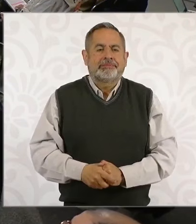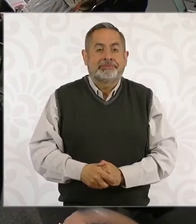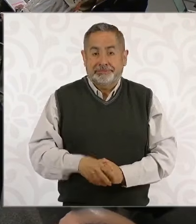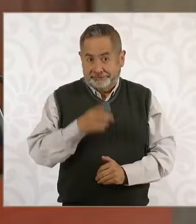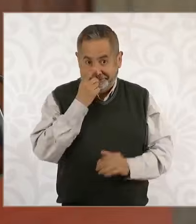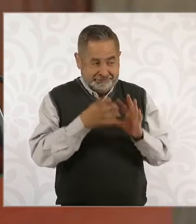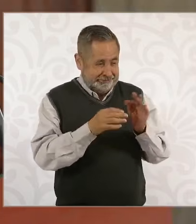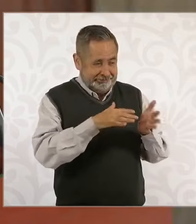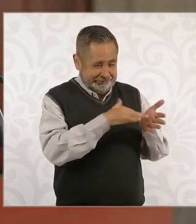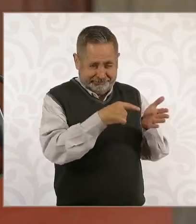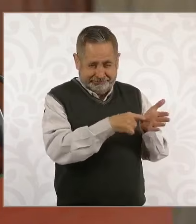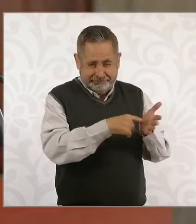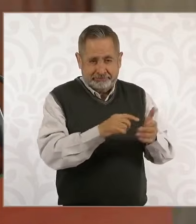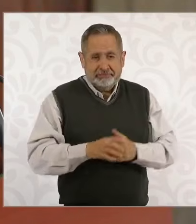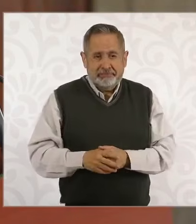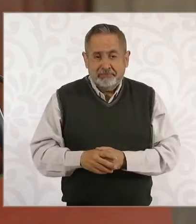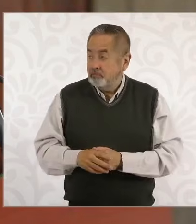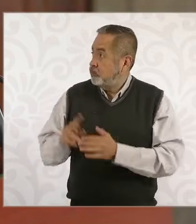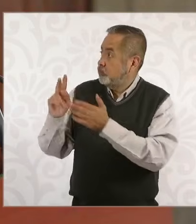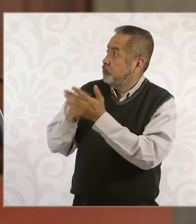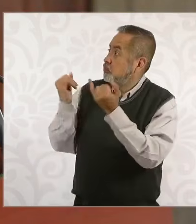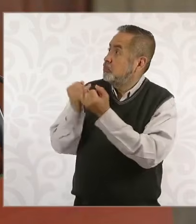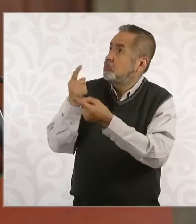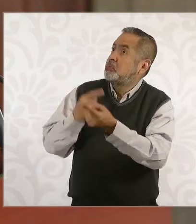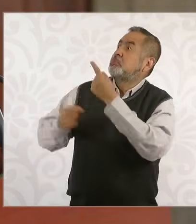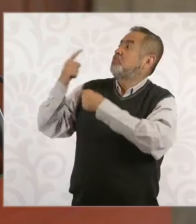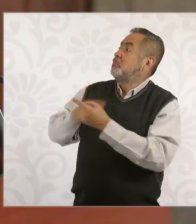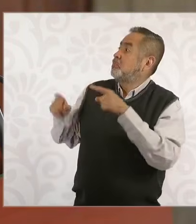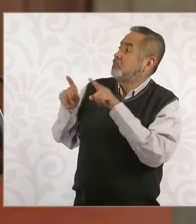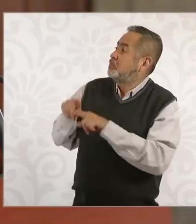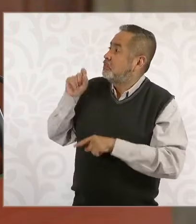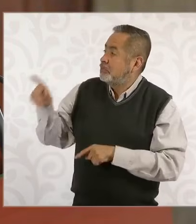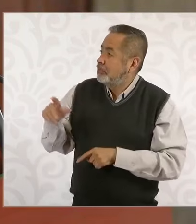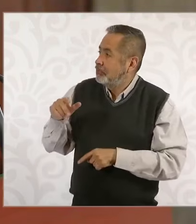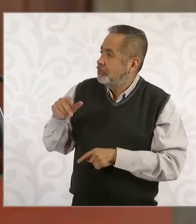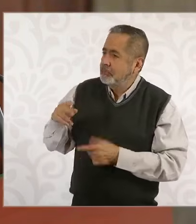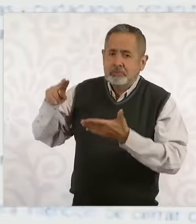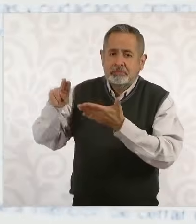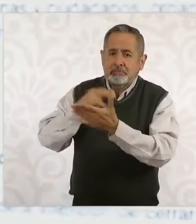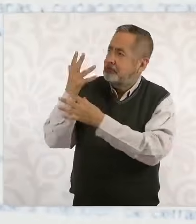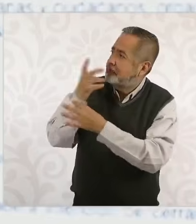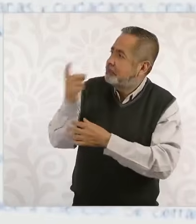Dice que no regrese el antiguo régimen. ¿Y saben quién firma? La Bastida.